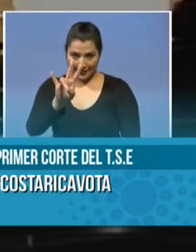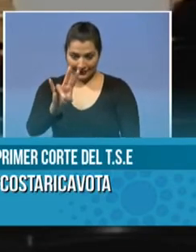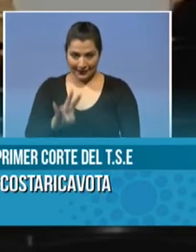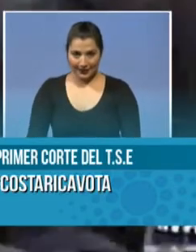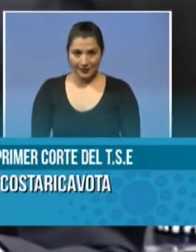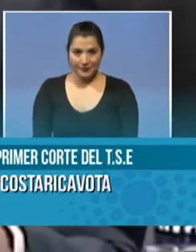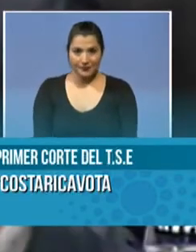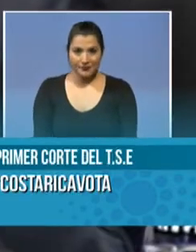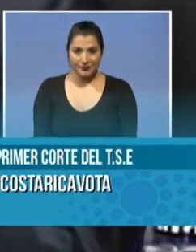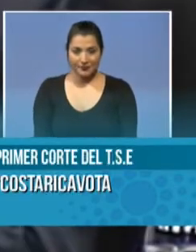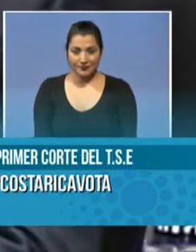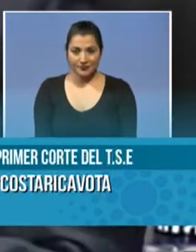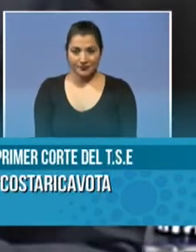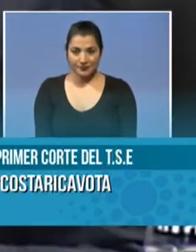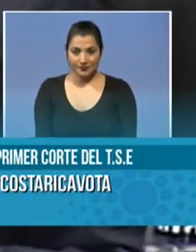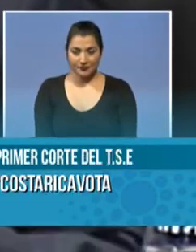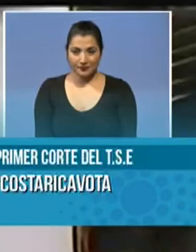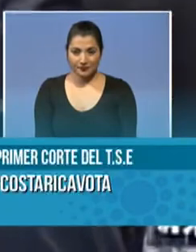2.010.427.